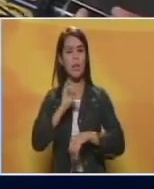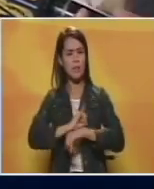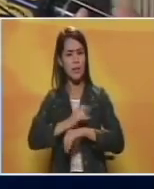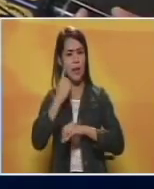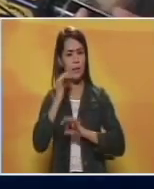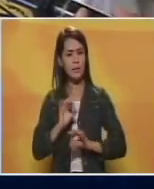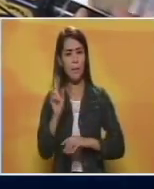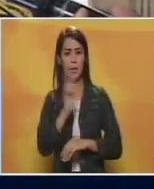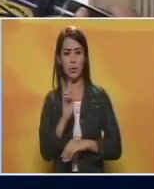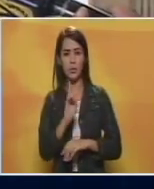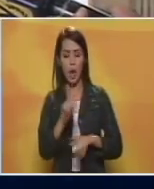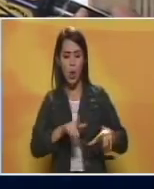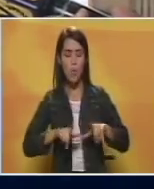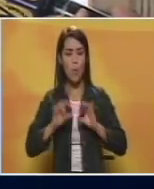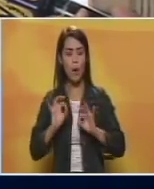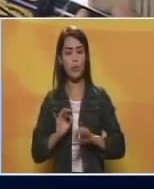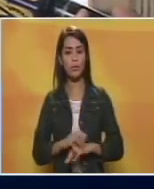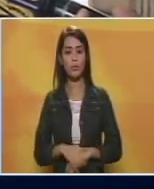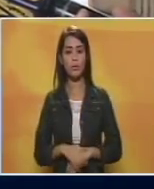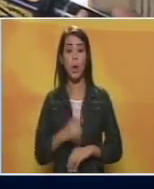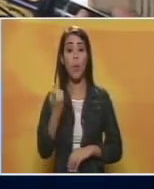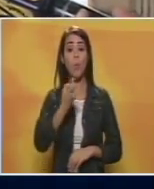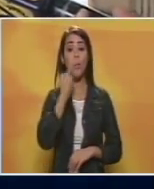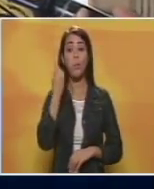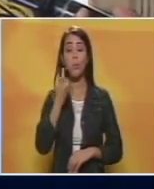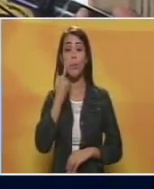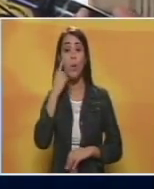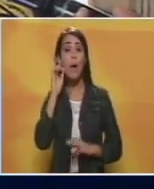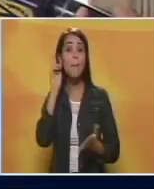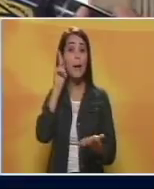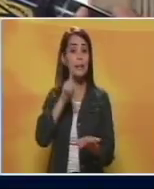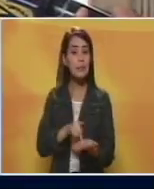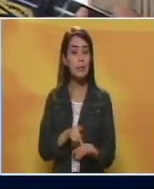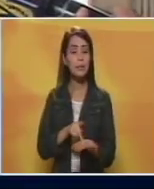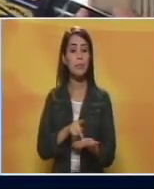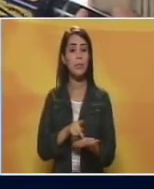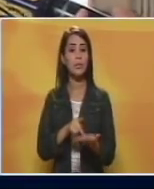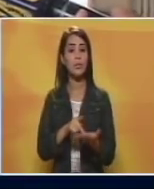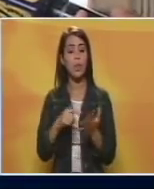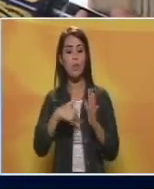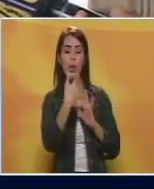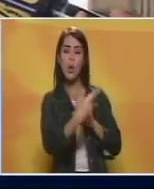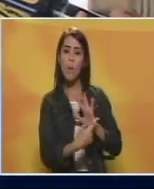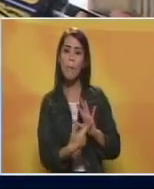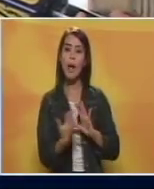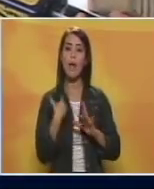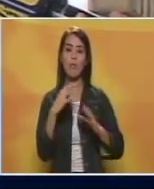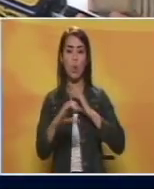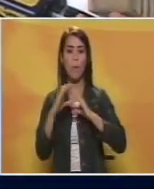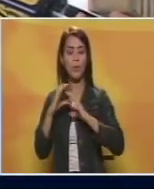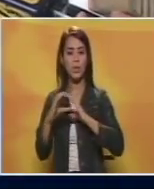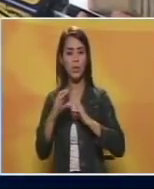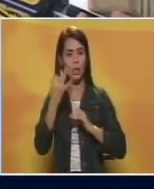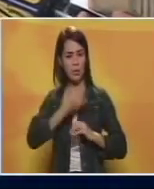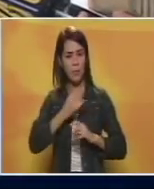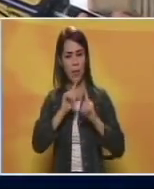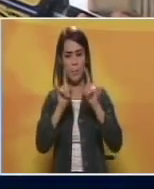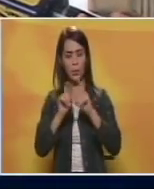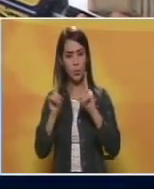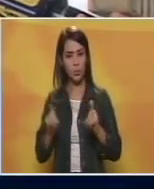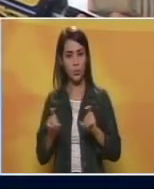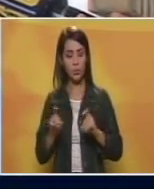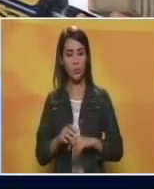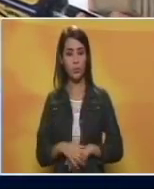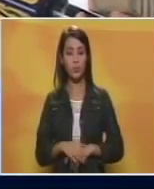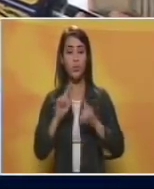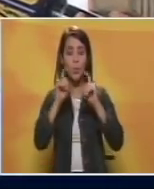venezolana de todos los sectores. Debemos buscar inclusive la participación de los medios de comunicación en estas verdaderas encuestas. Unas